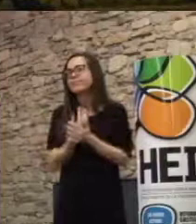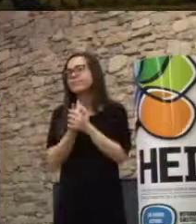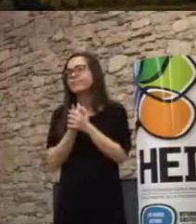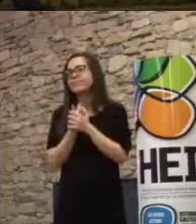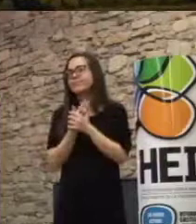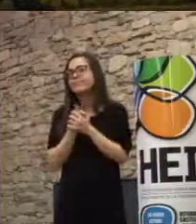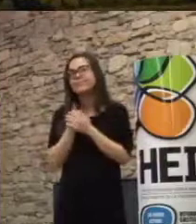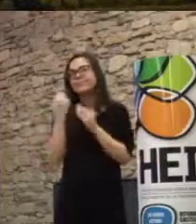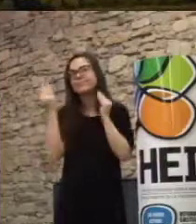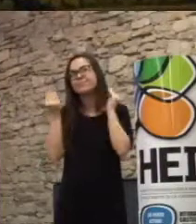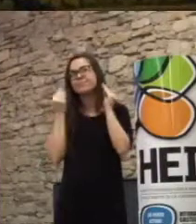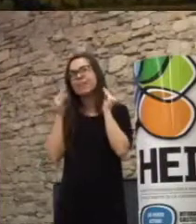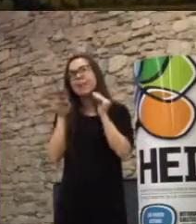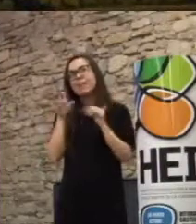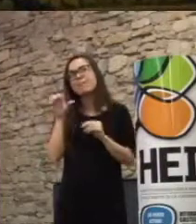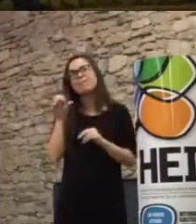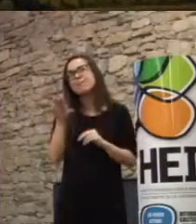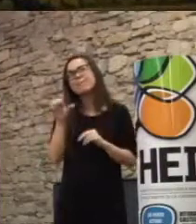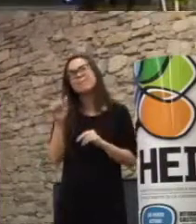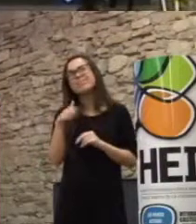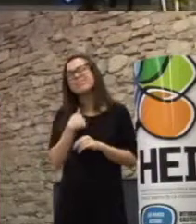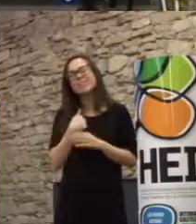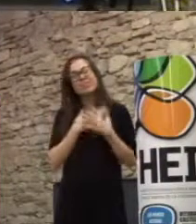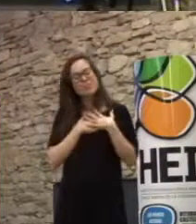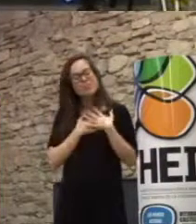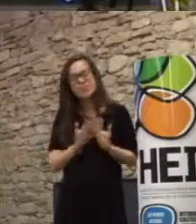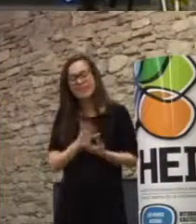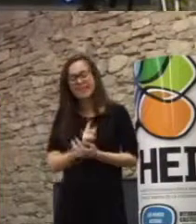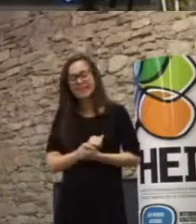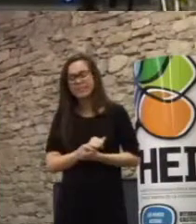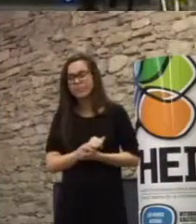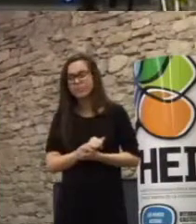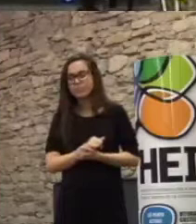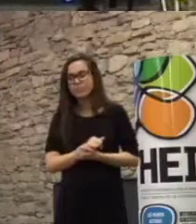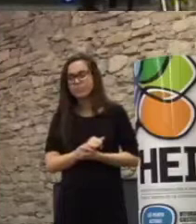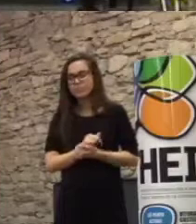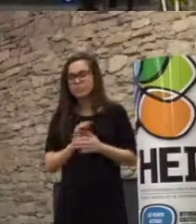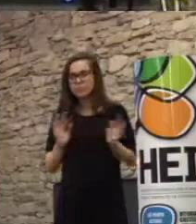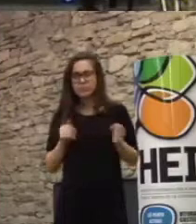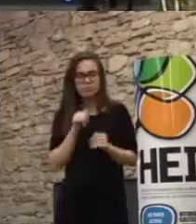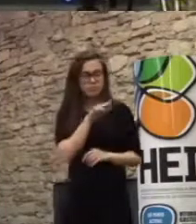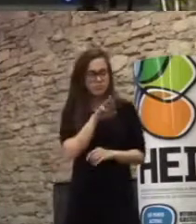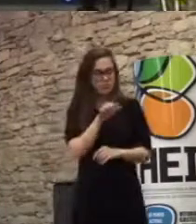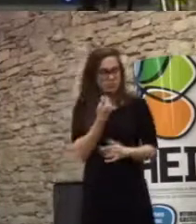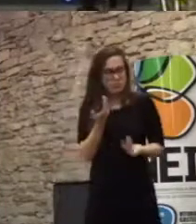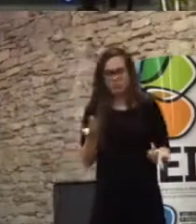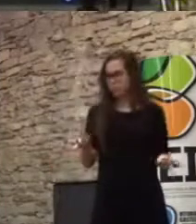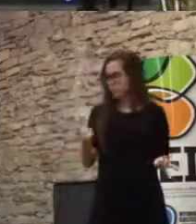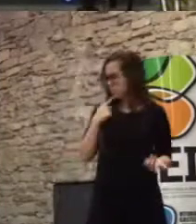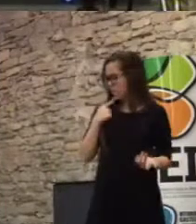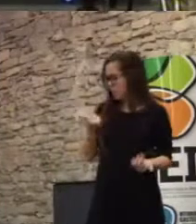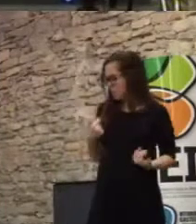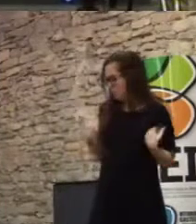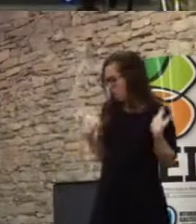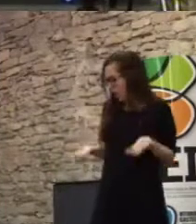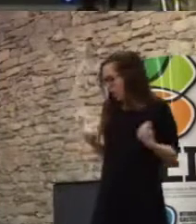yo creo que mi pp no me quiere tratar que el pp en cuestión sentida del asunto dice pero cariño pero porque dices que no te quiero si te traigo